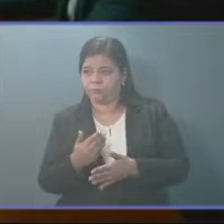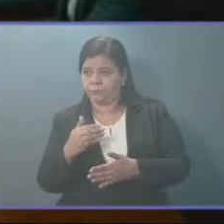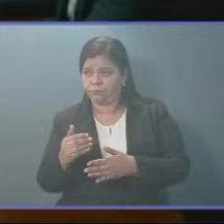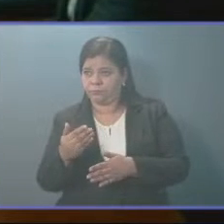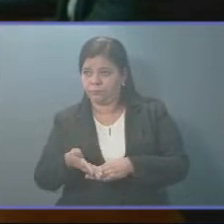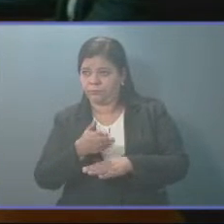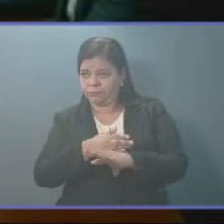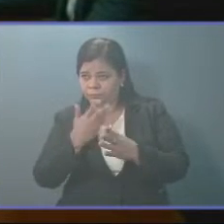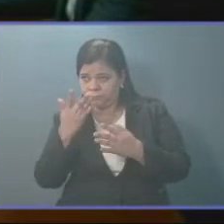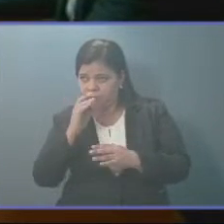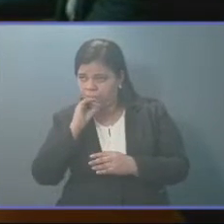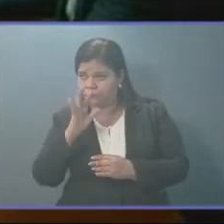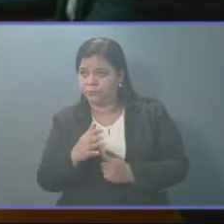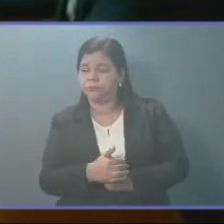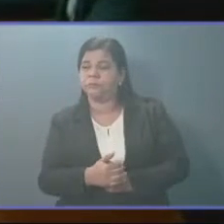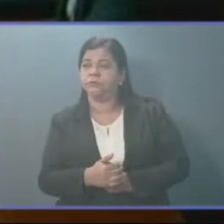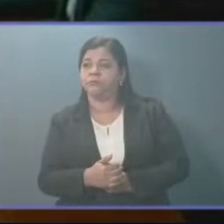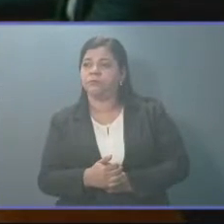referencia.